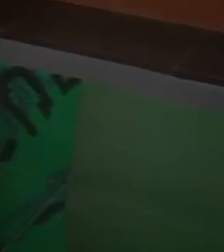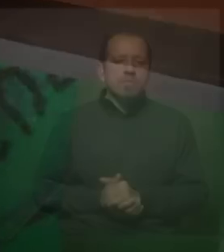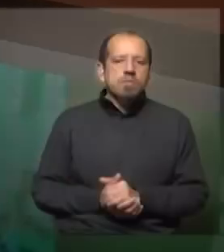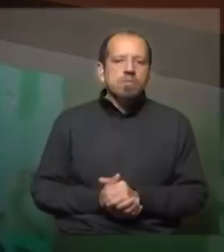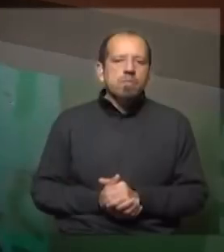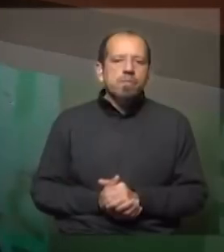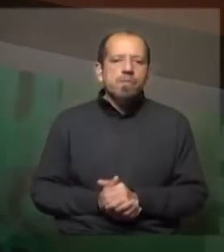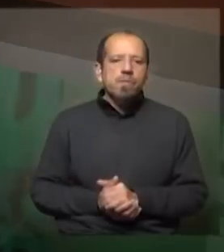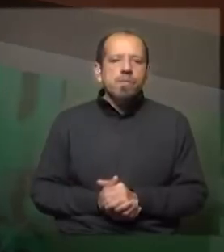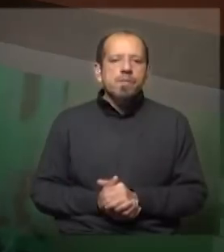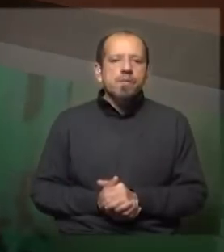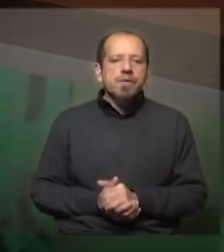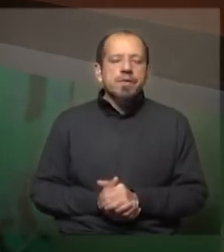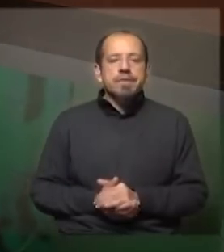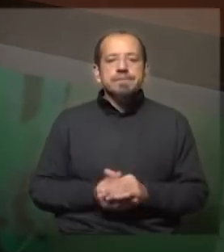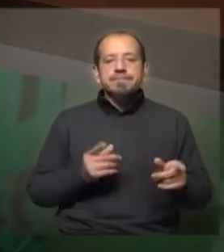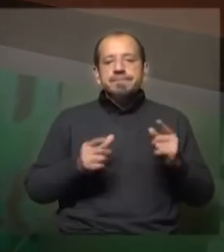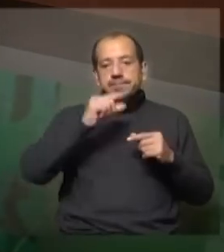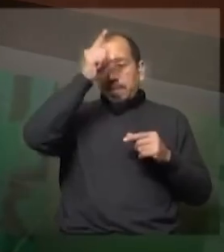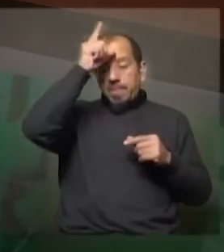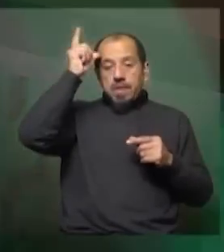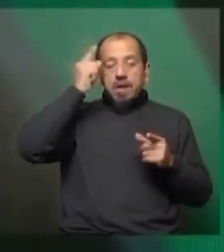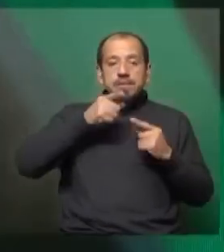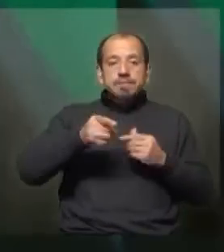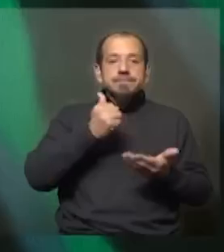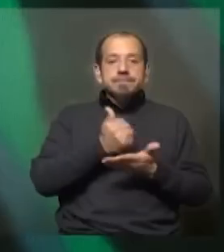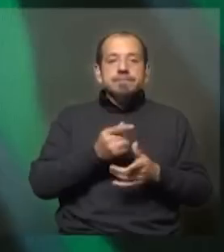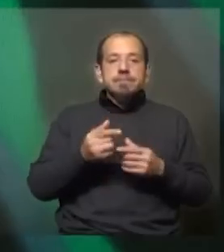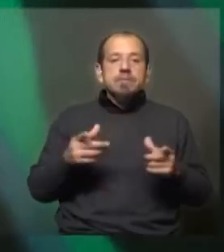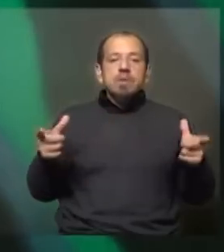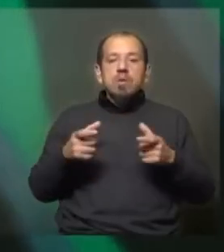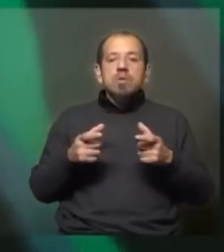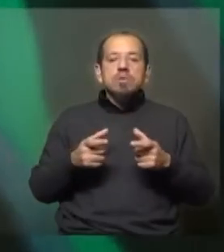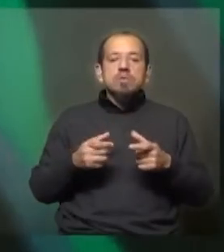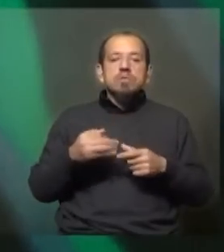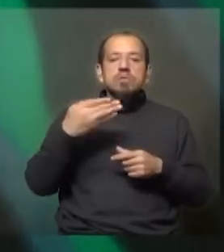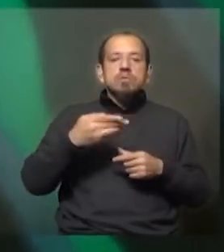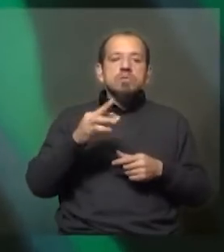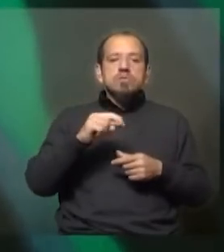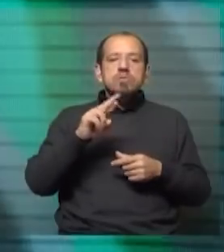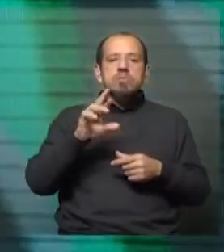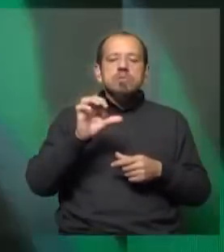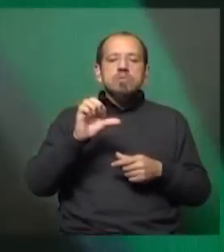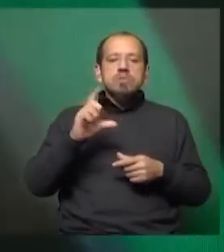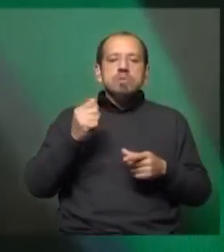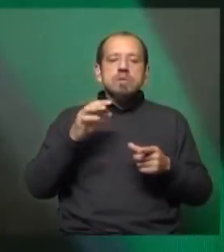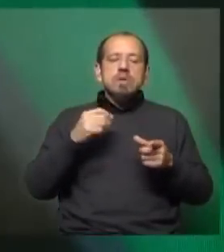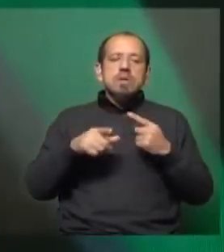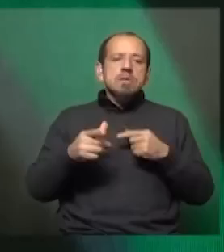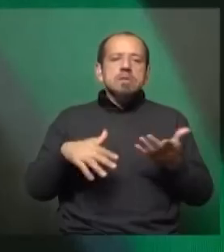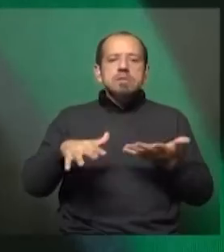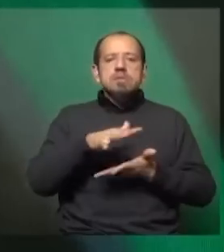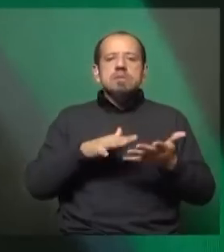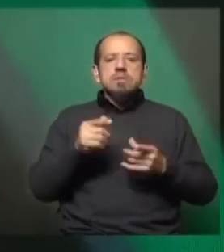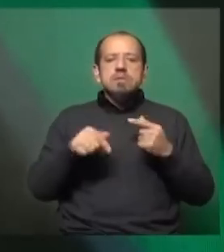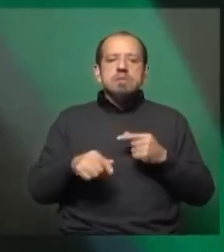bien Álvaro el presidente uruguayo confirmó que va a estar en la reunión de Bruselas Cómo ubicar esta estrategia de inserción de Uruguay en ese contexto de